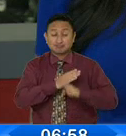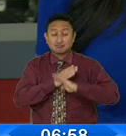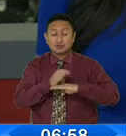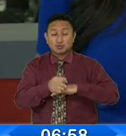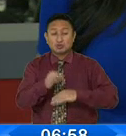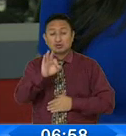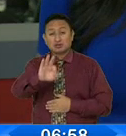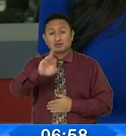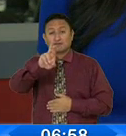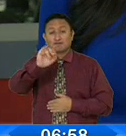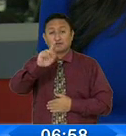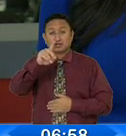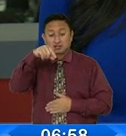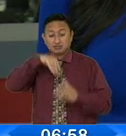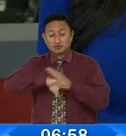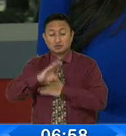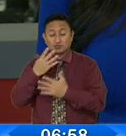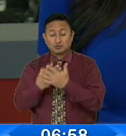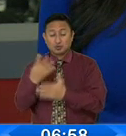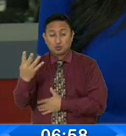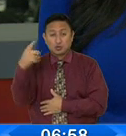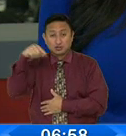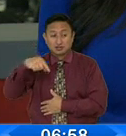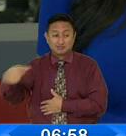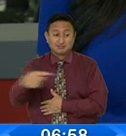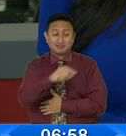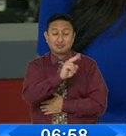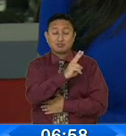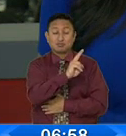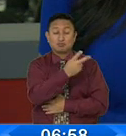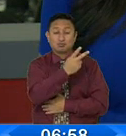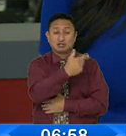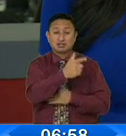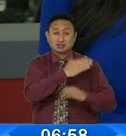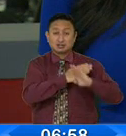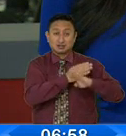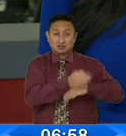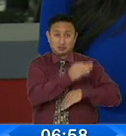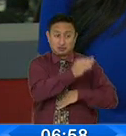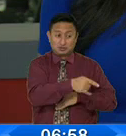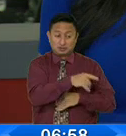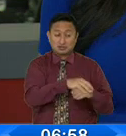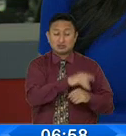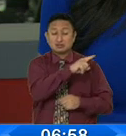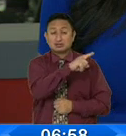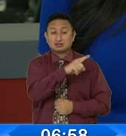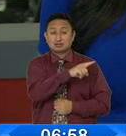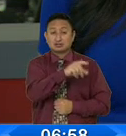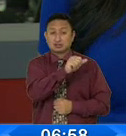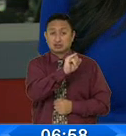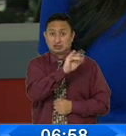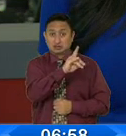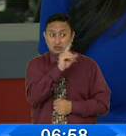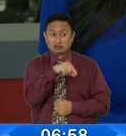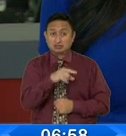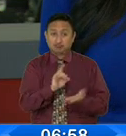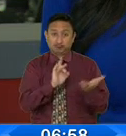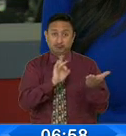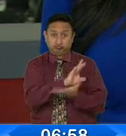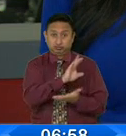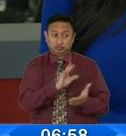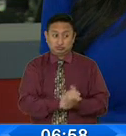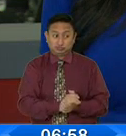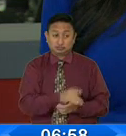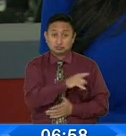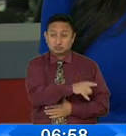Carrión, desde la cárcel 4, destituyó a la vicedefensora Zaida Rovira, quien en respuesta declaró la imposibilidad